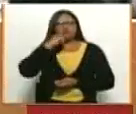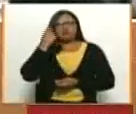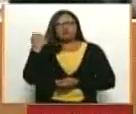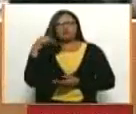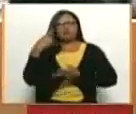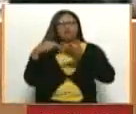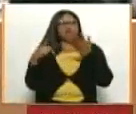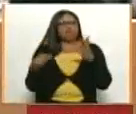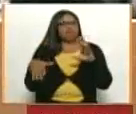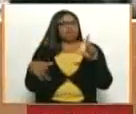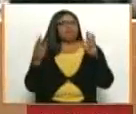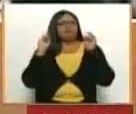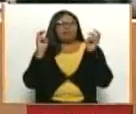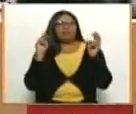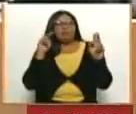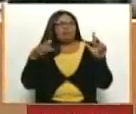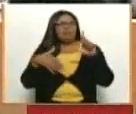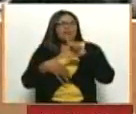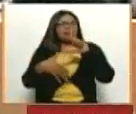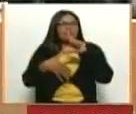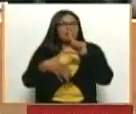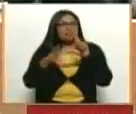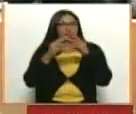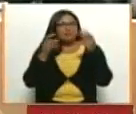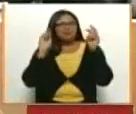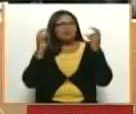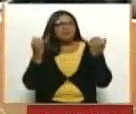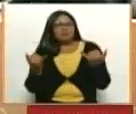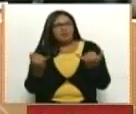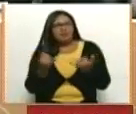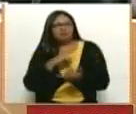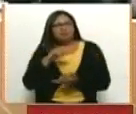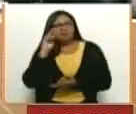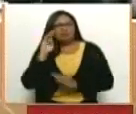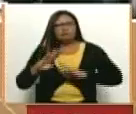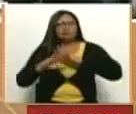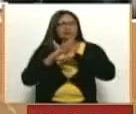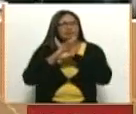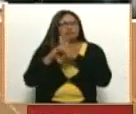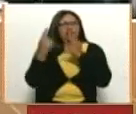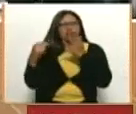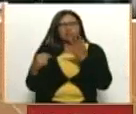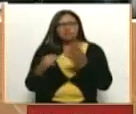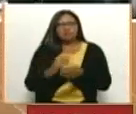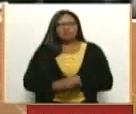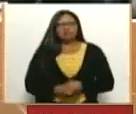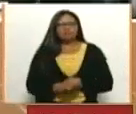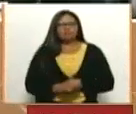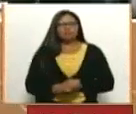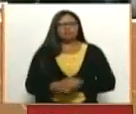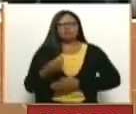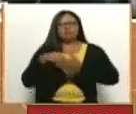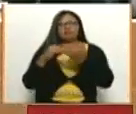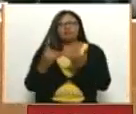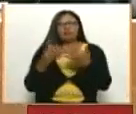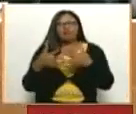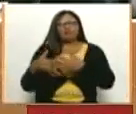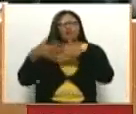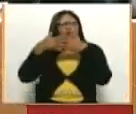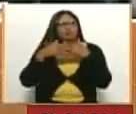hablar en América Latina, ¿no? Con todo este tema también de las sanciones y las medidas coercitivas unilaterales planteadas desde los Estados